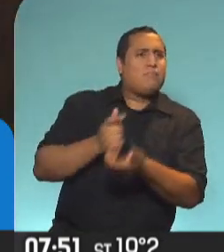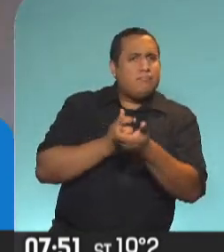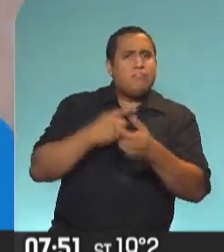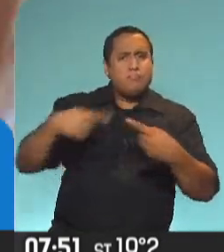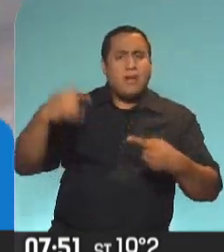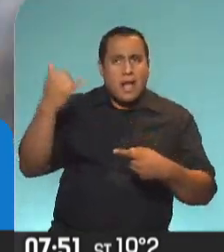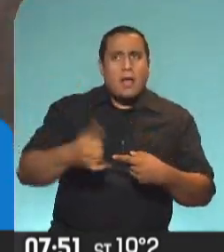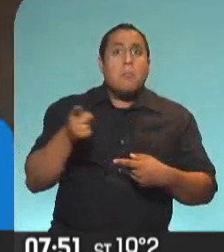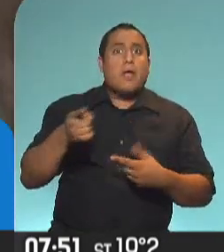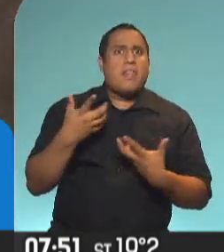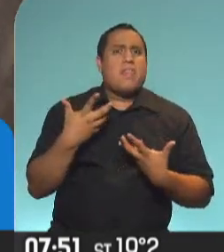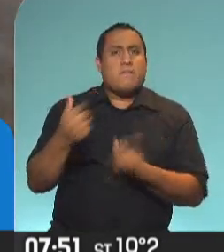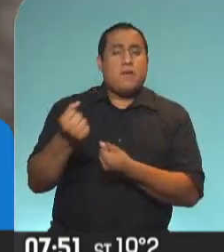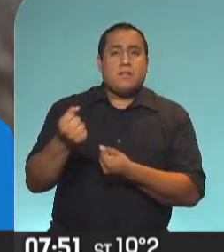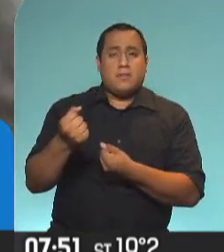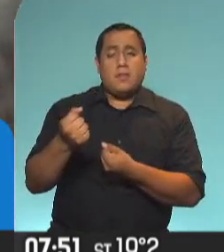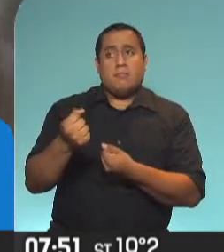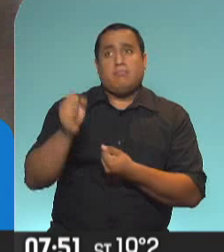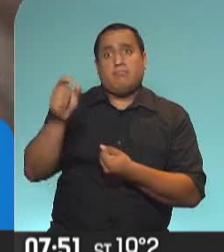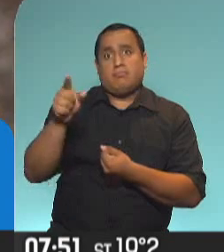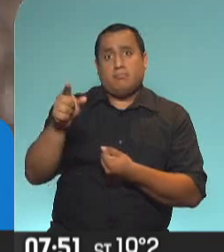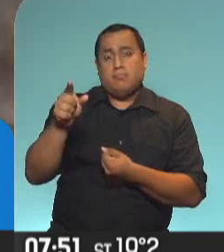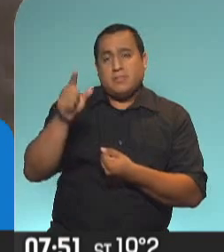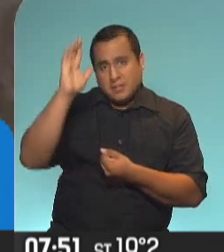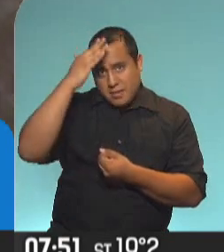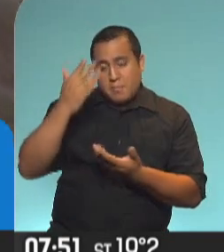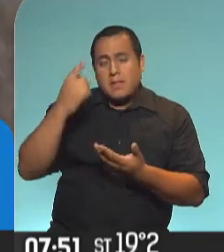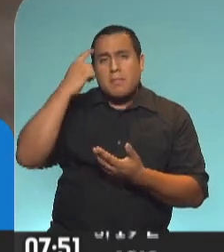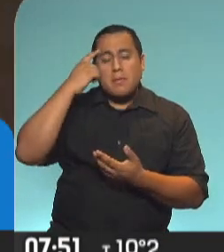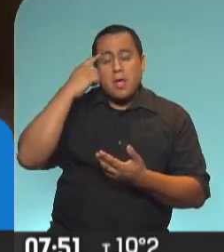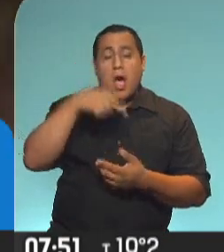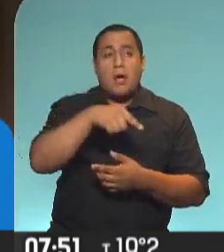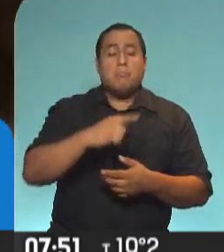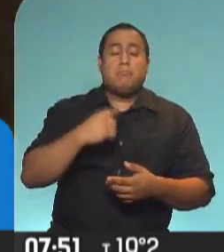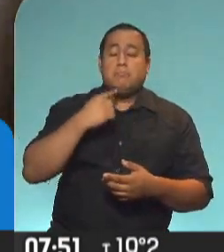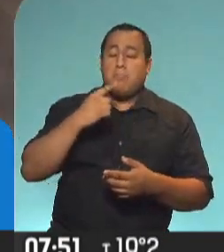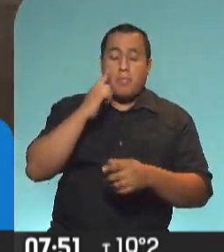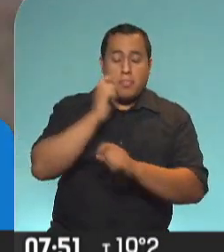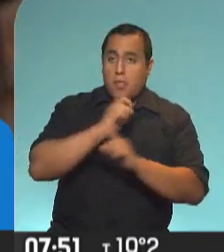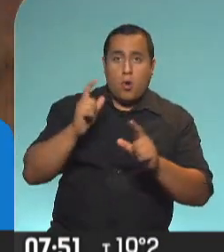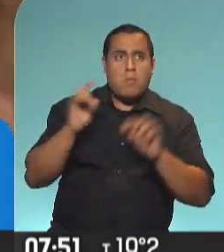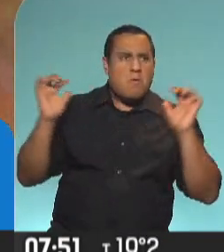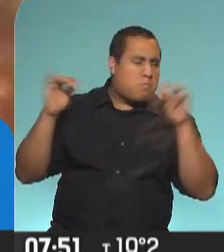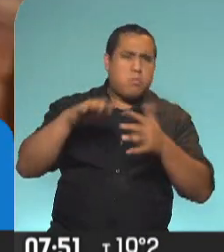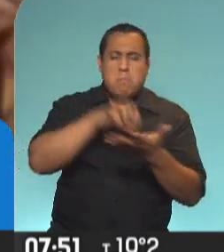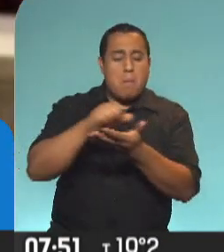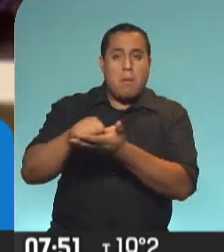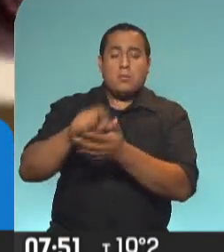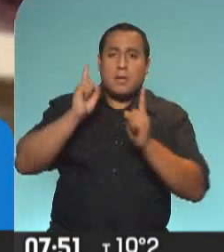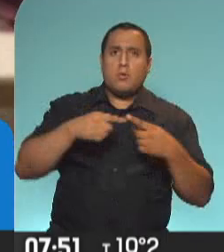ellos son defensores de la segunda enmienda, así que bueno, el hecho de que los haya tomado por sorpresa creo que es una cosa que nos sorprende a